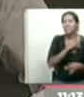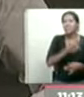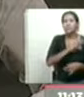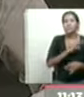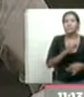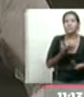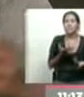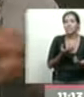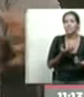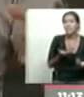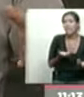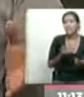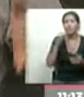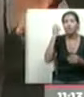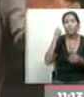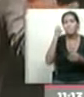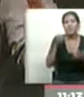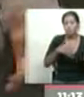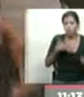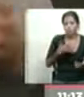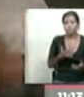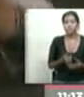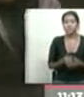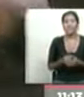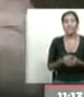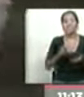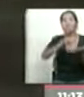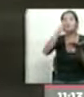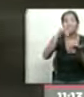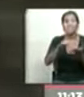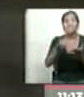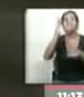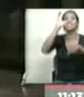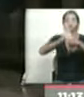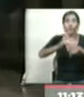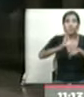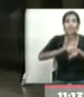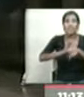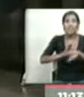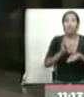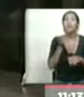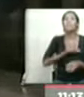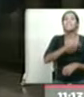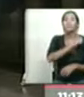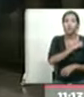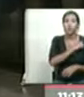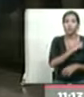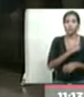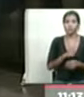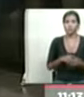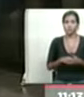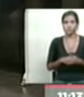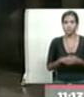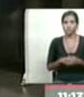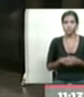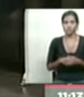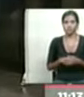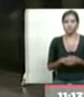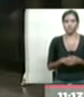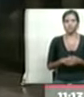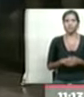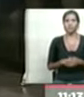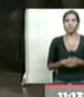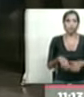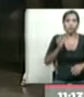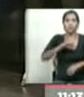europeo? Es que a él le dieron la nacionalidad. El ciudadano, ya usted es español. Creo que se lo dio el mismo rey. No, sí,